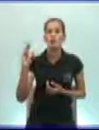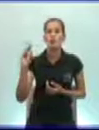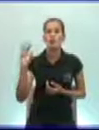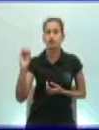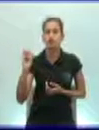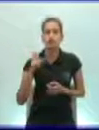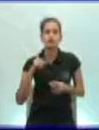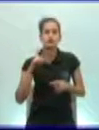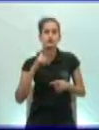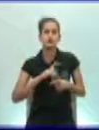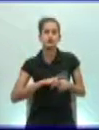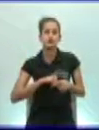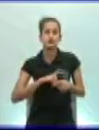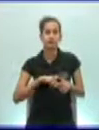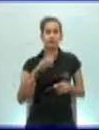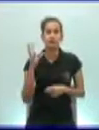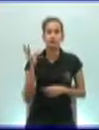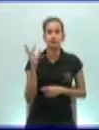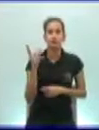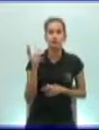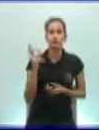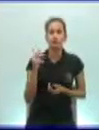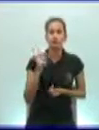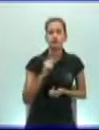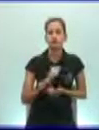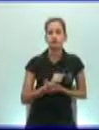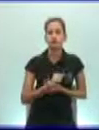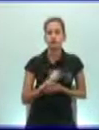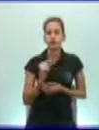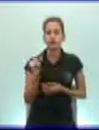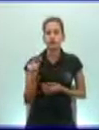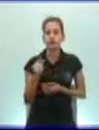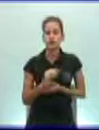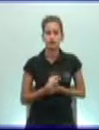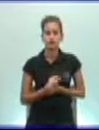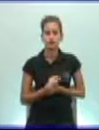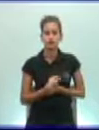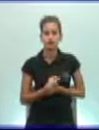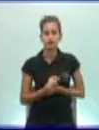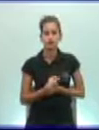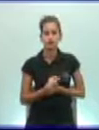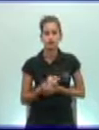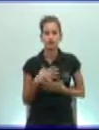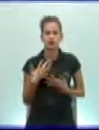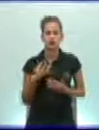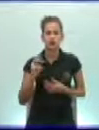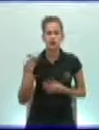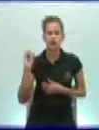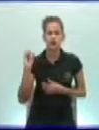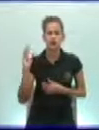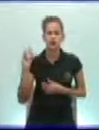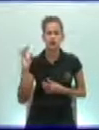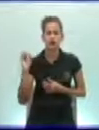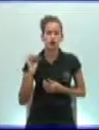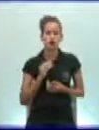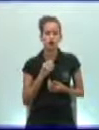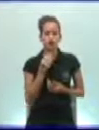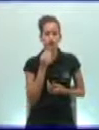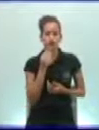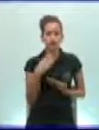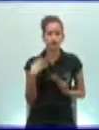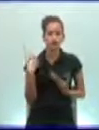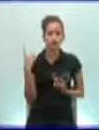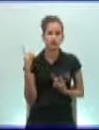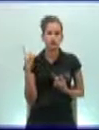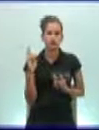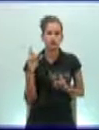el modo, pues en sexto grado ya conocerán que, cuál es el modo en que pueden estar expresadas las